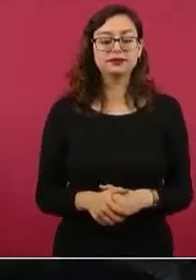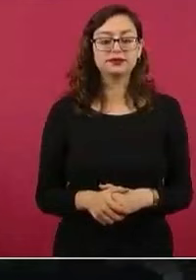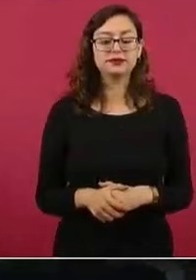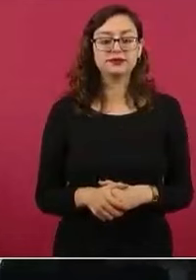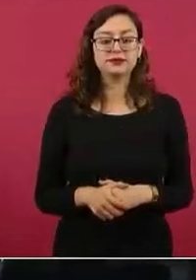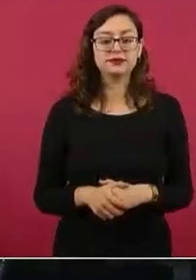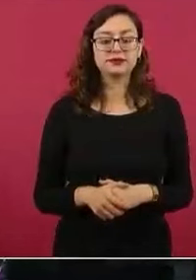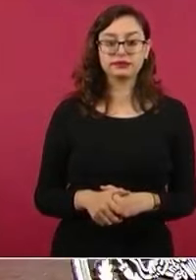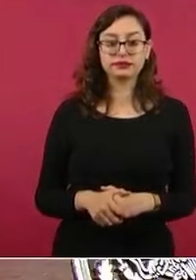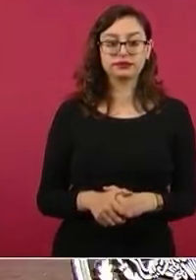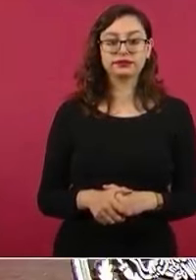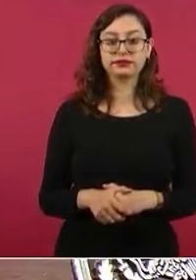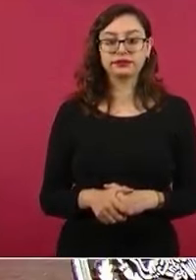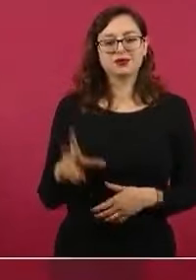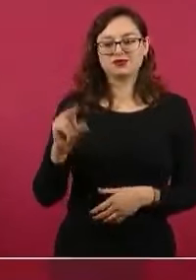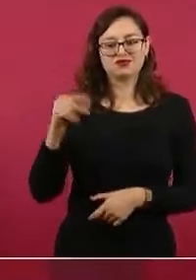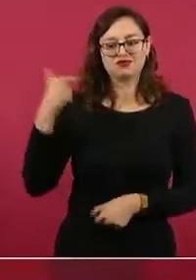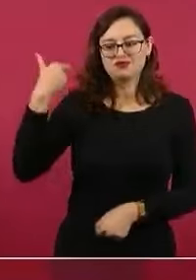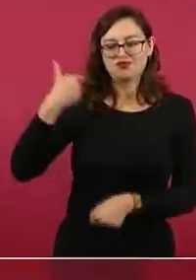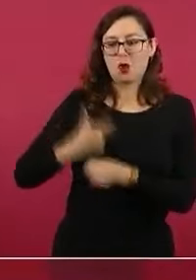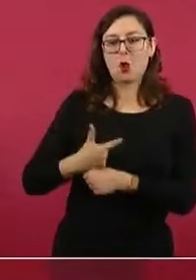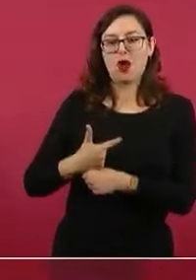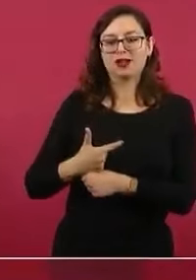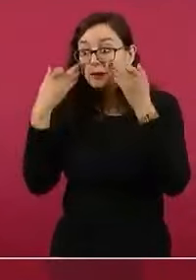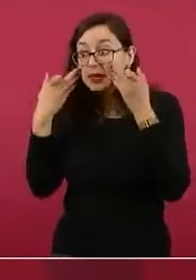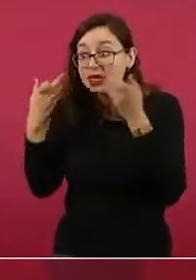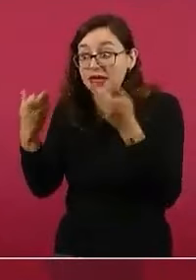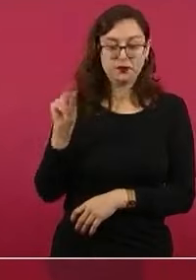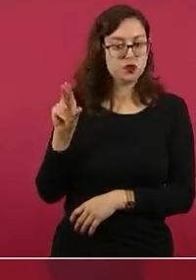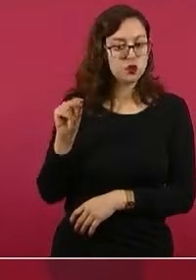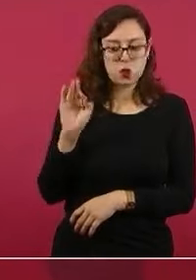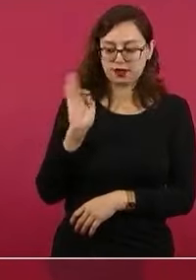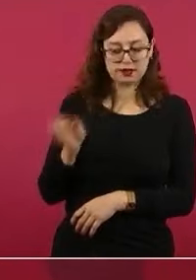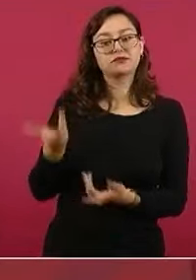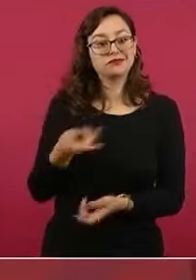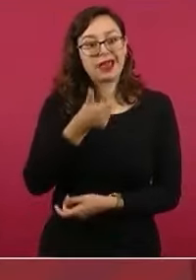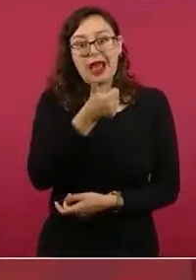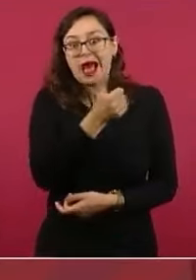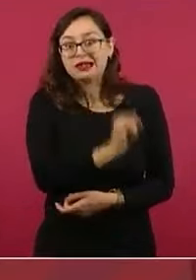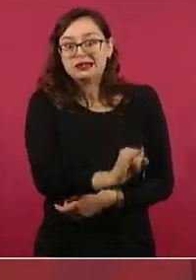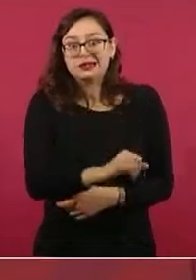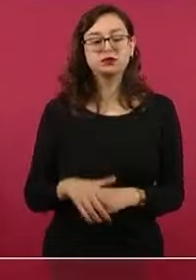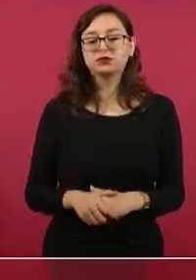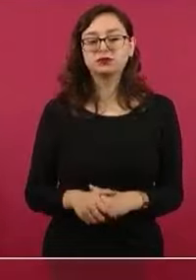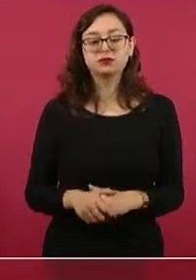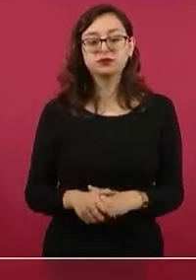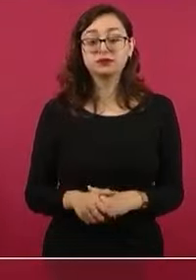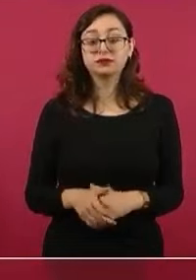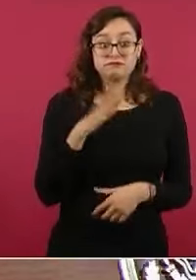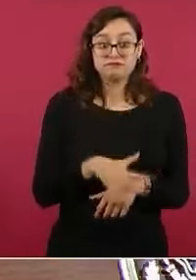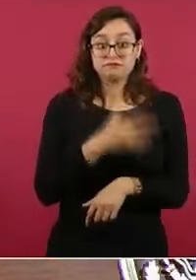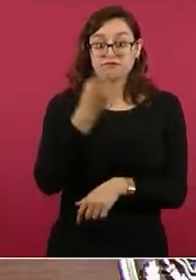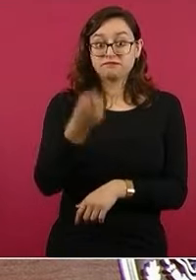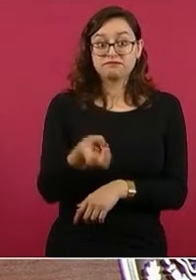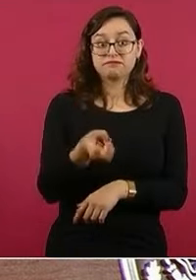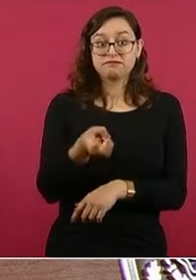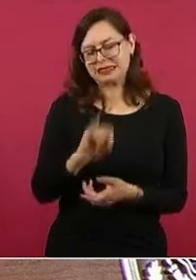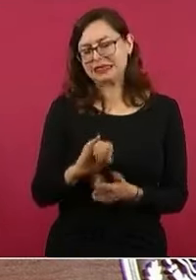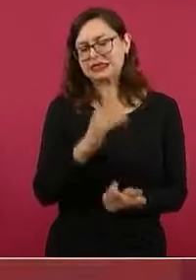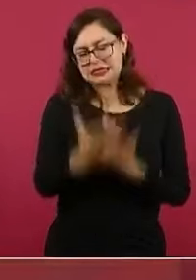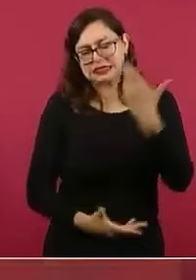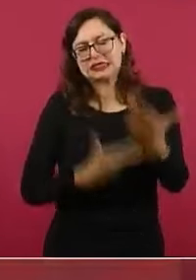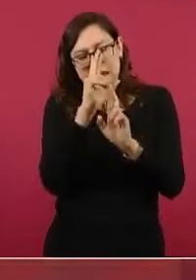ni siquiera se acepta. Lo pueden estar viendo y no, creen que sea cierto. Yo por eso, aún con